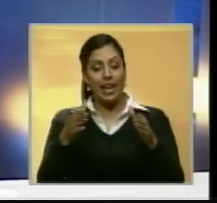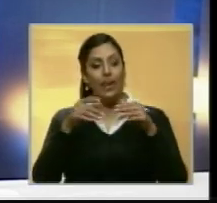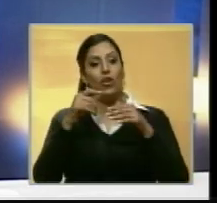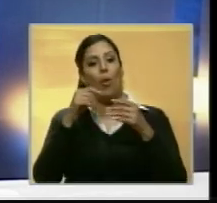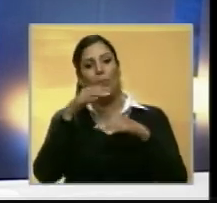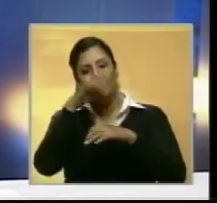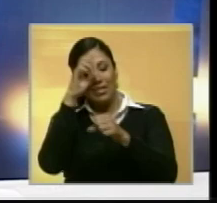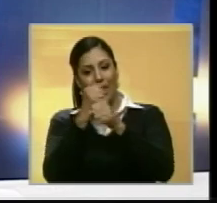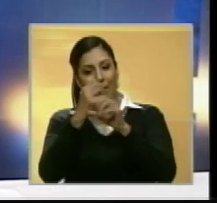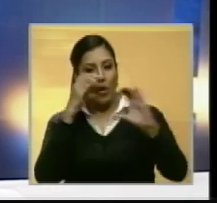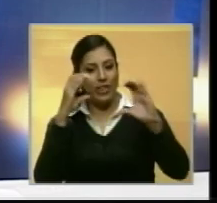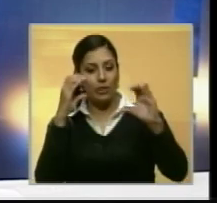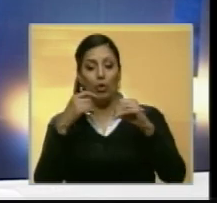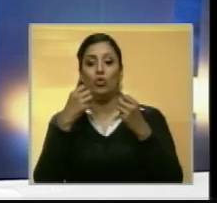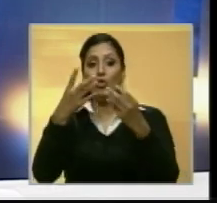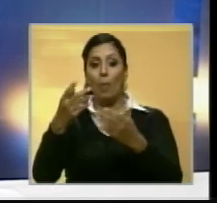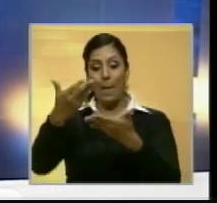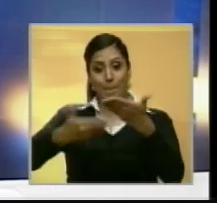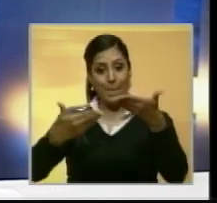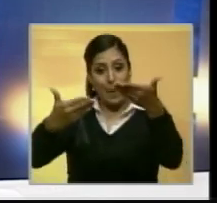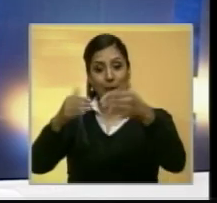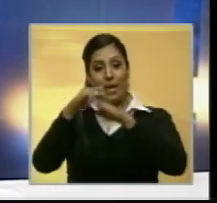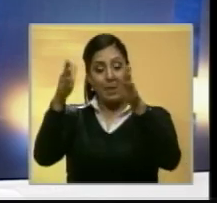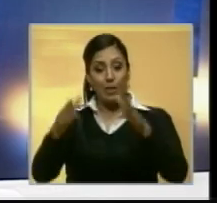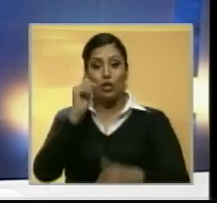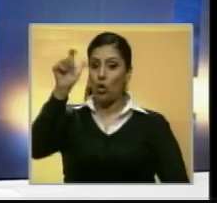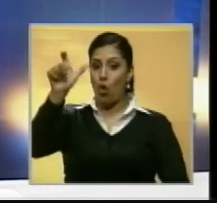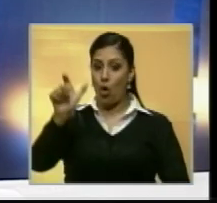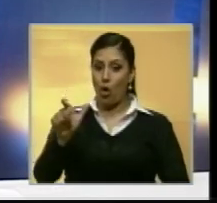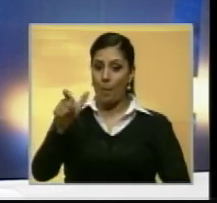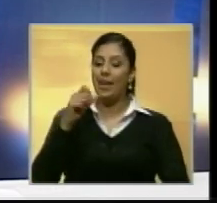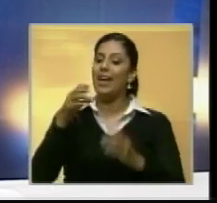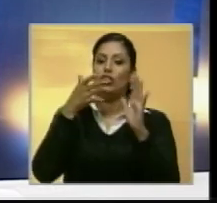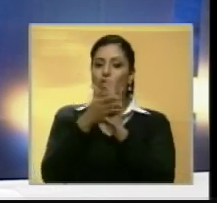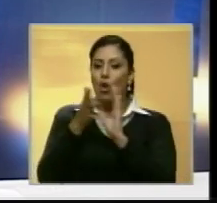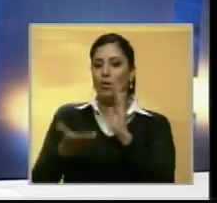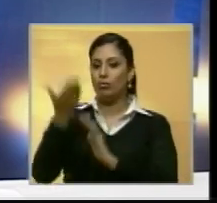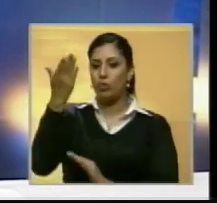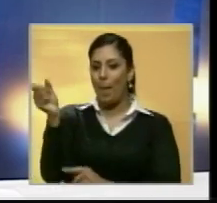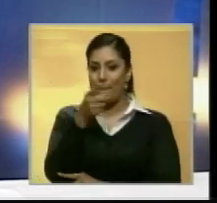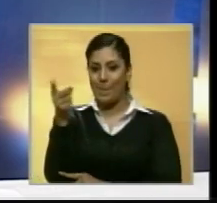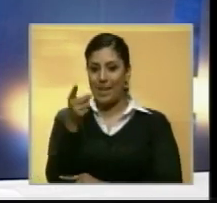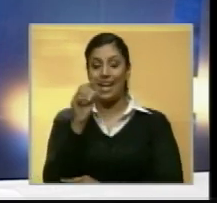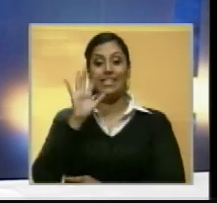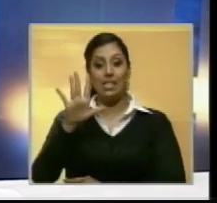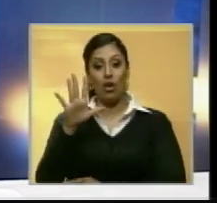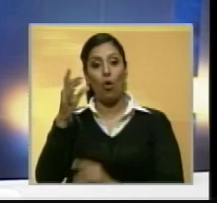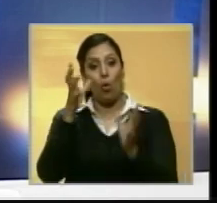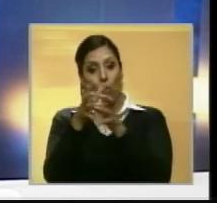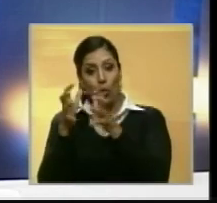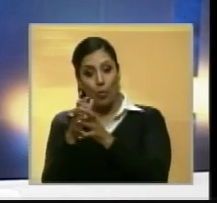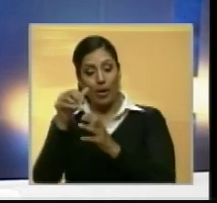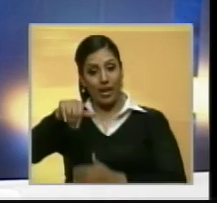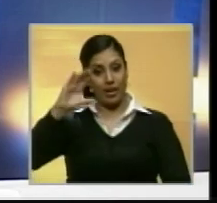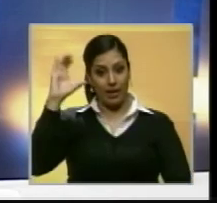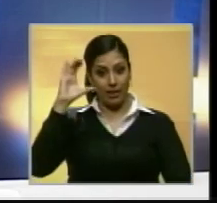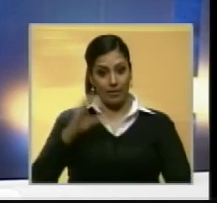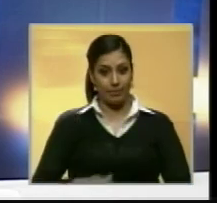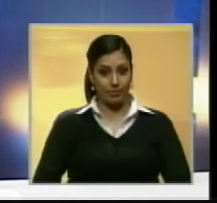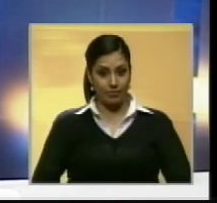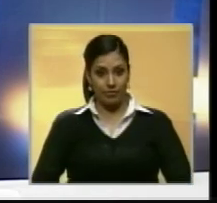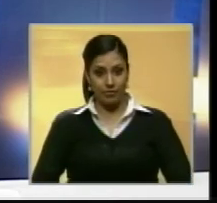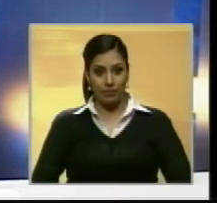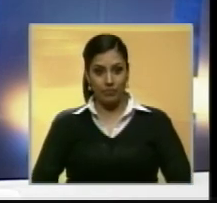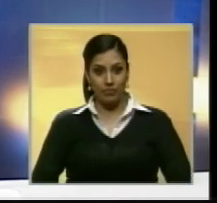como finalidad la entrega de un documento al ministro Ricardo Molina con relación al aumento de pasaje en 5 bloques de la capital.